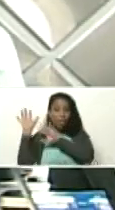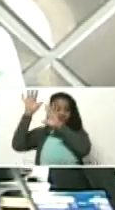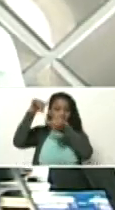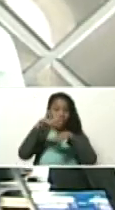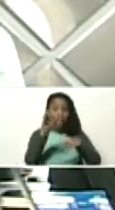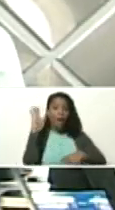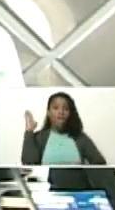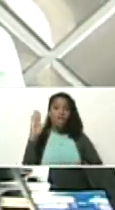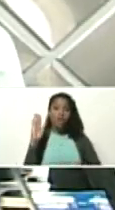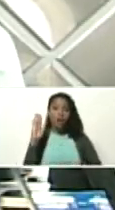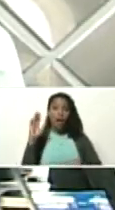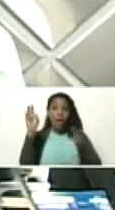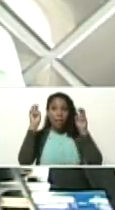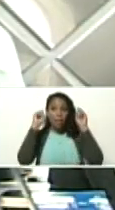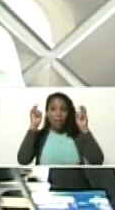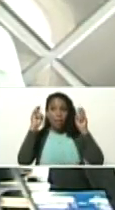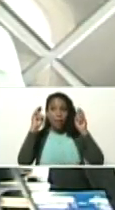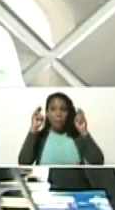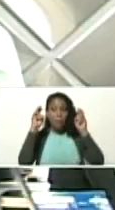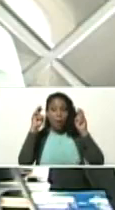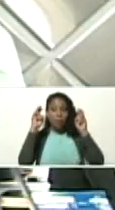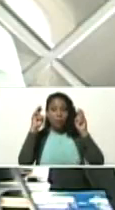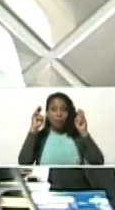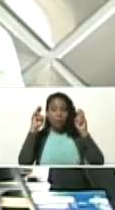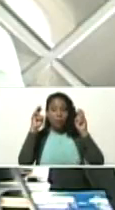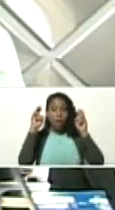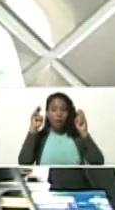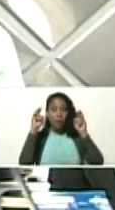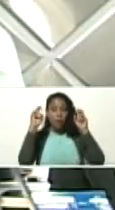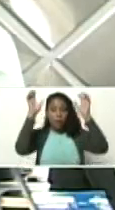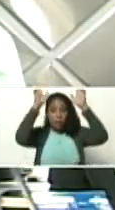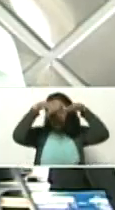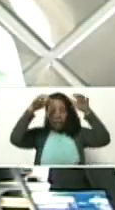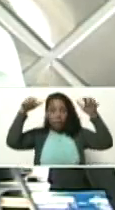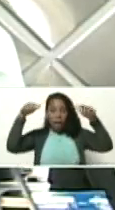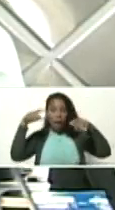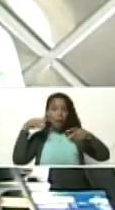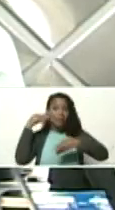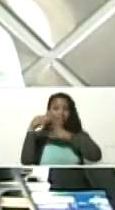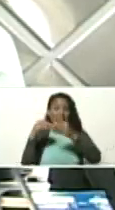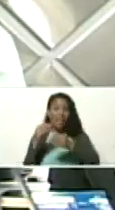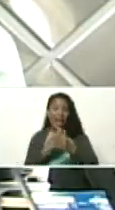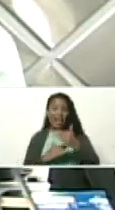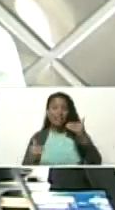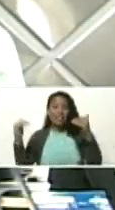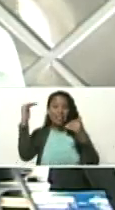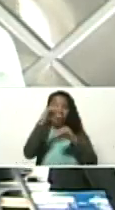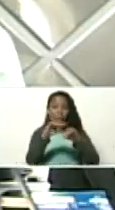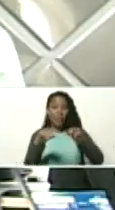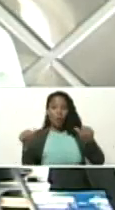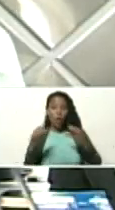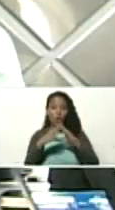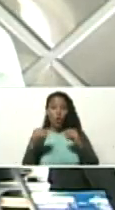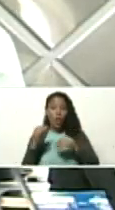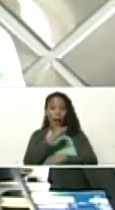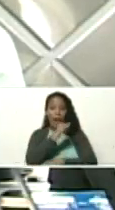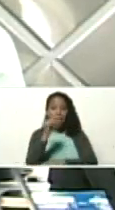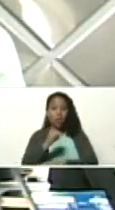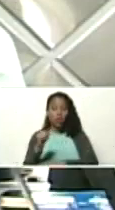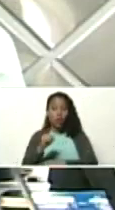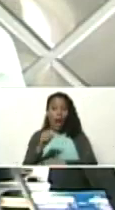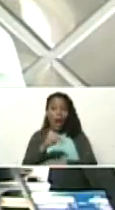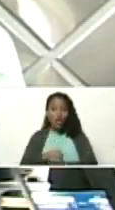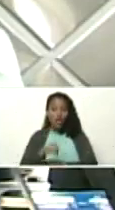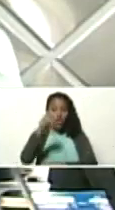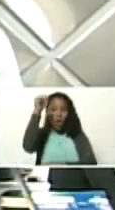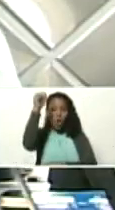onda tropical, pero se forma una vaguada encima del territorio de toda la zona